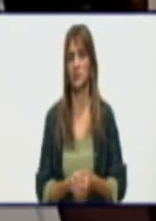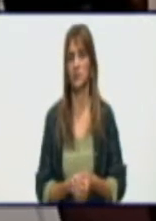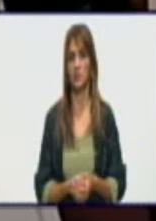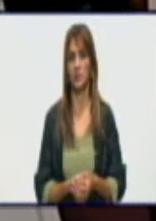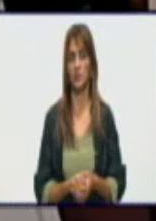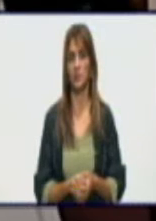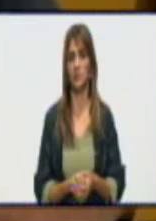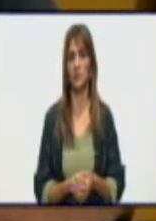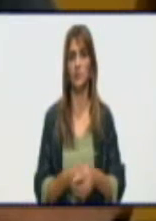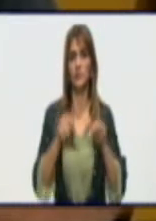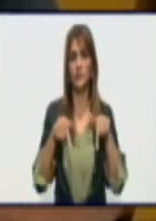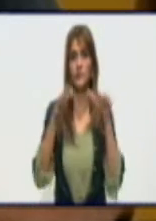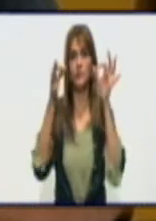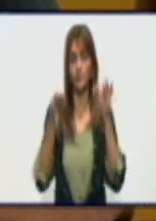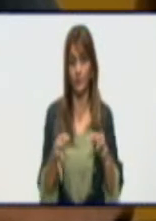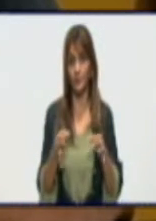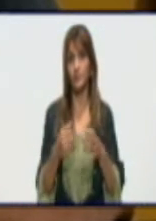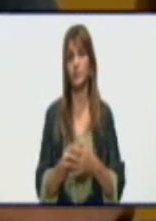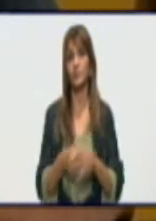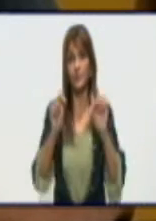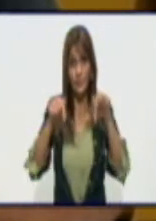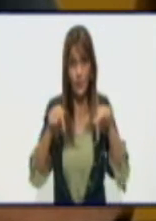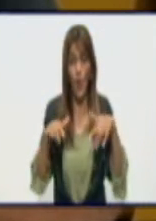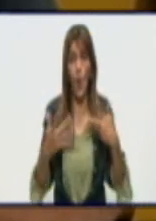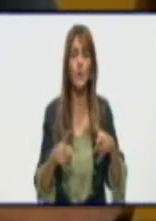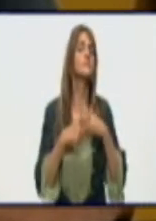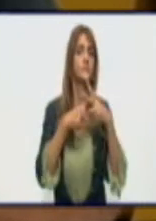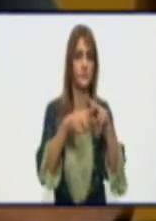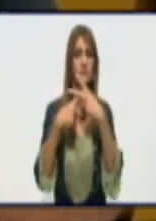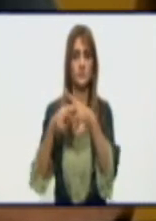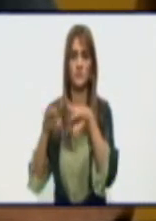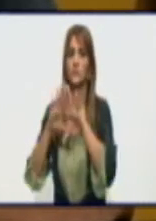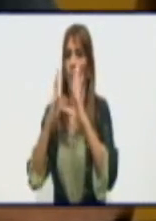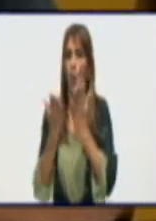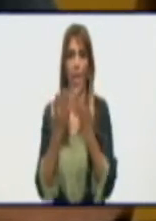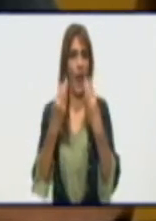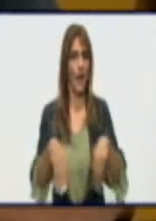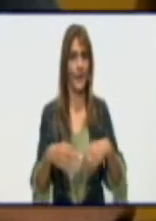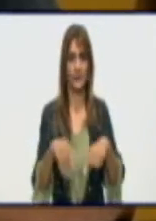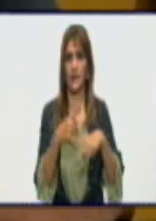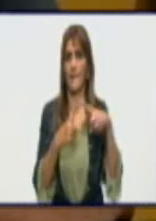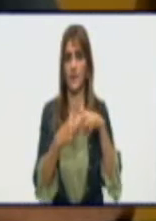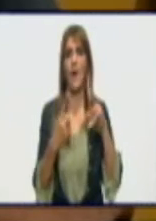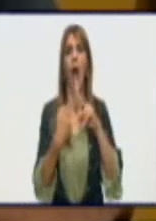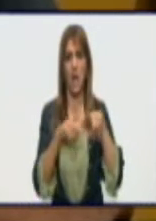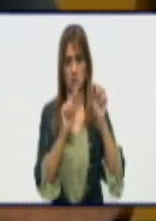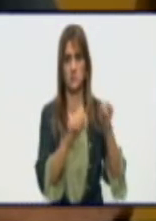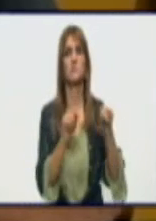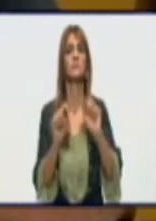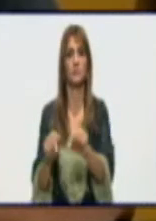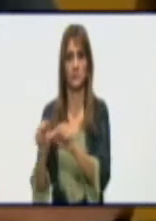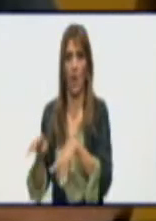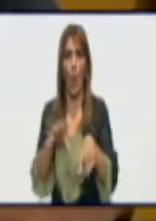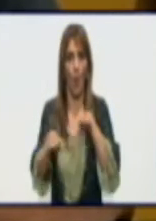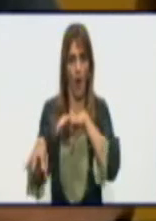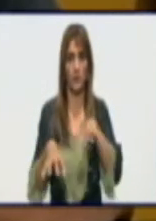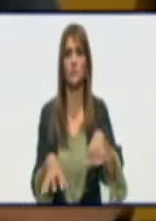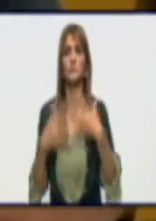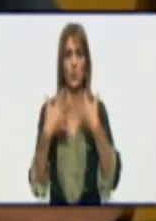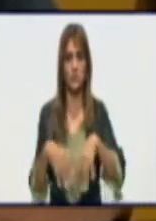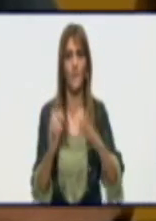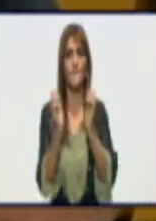se garantiza toda la materia prima necesaria para hacer la cantidad de pan que lleva nuestra población en Bayamo. Es decir,